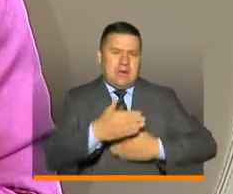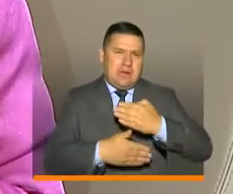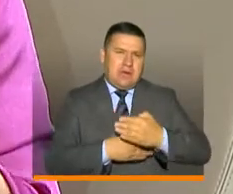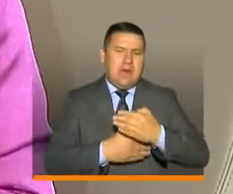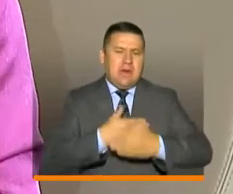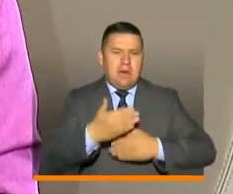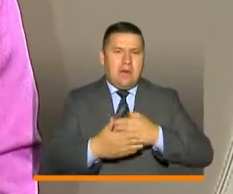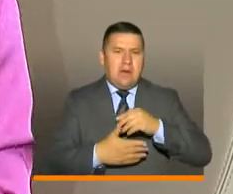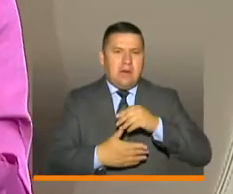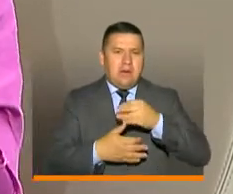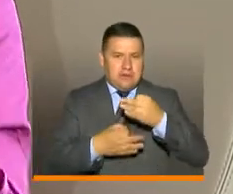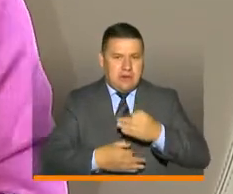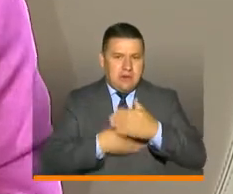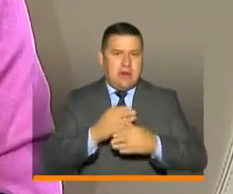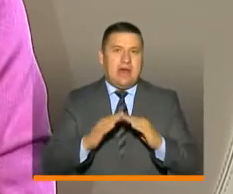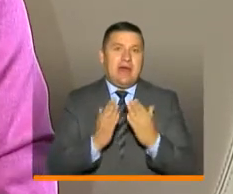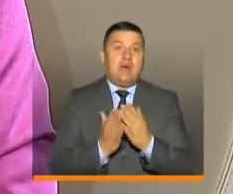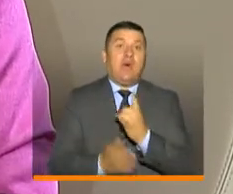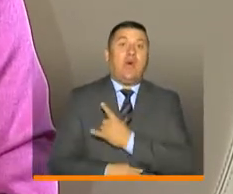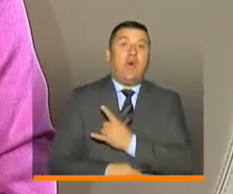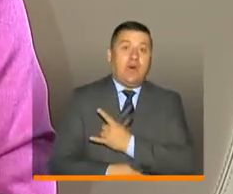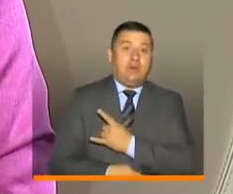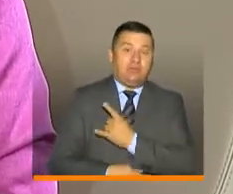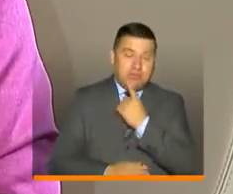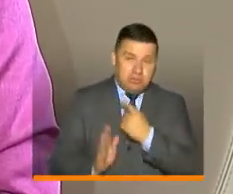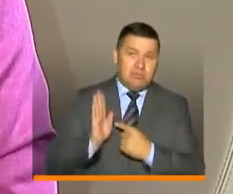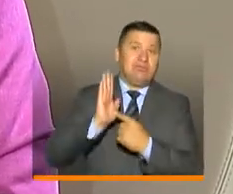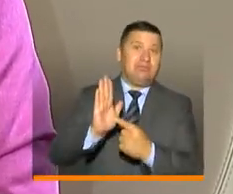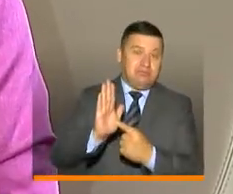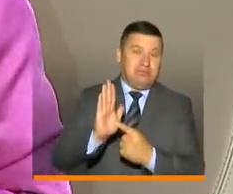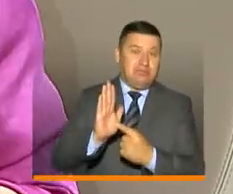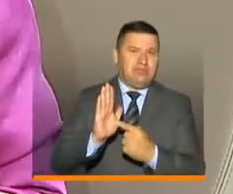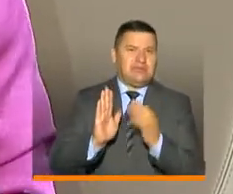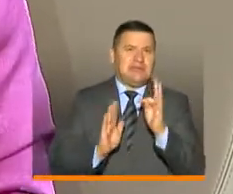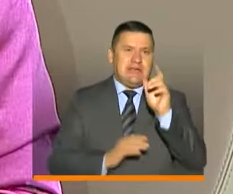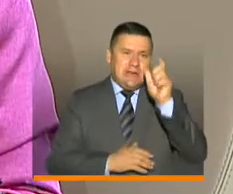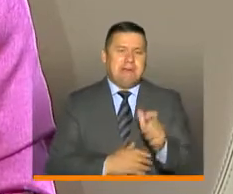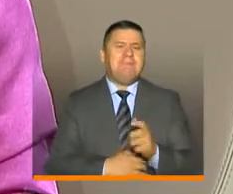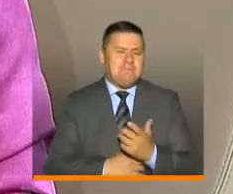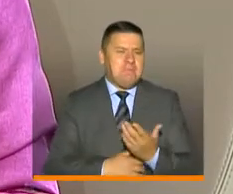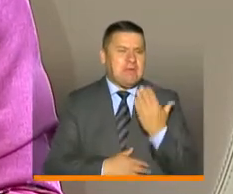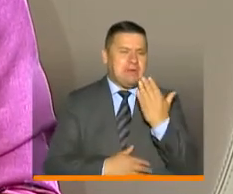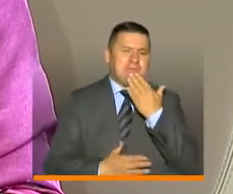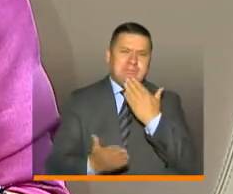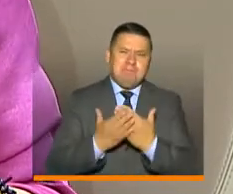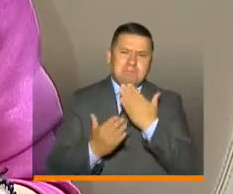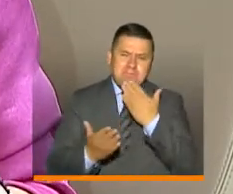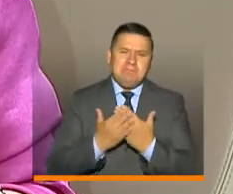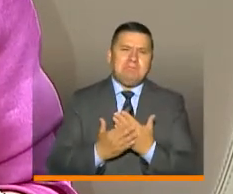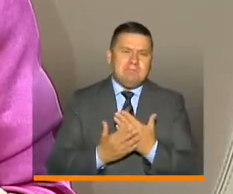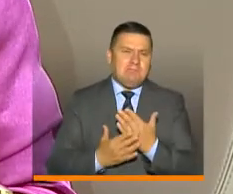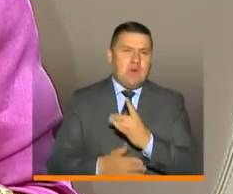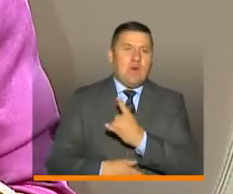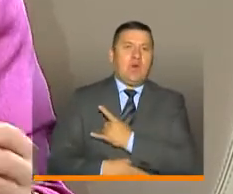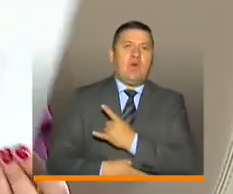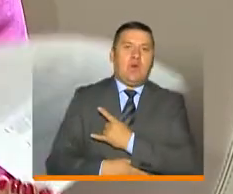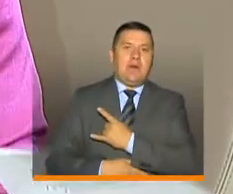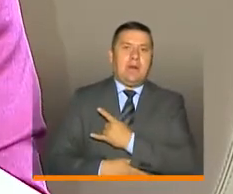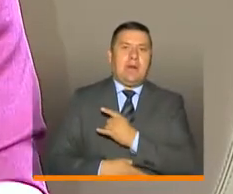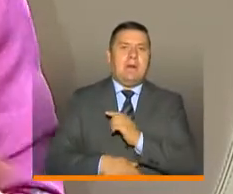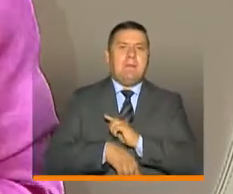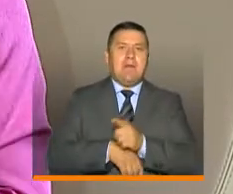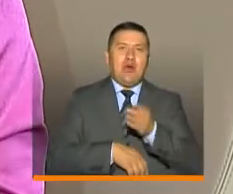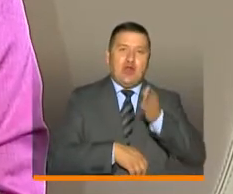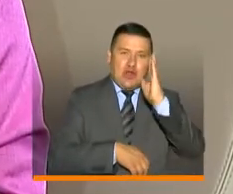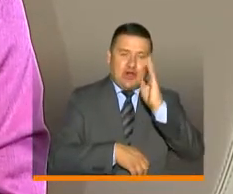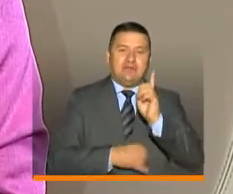proceso gradual, progresivo y seguro. Y en educación superior, como van a mostrar los siguientes testimonios, también agradecemos muchísimo a la Universidad Minuto de